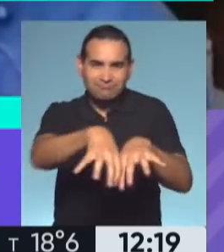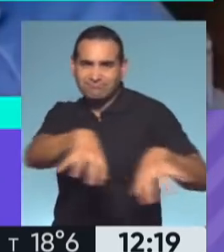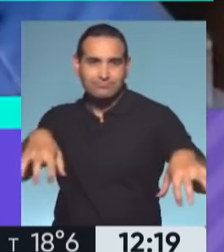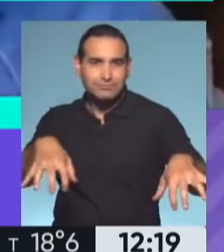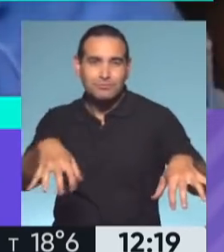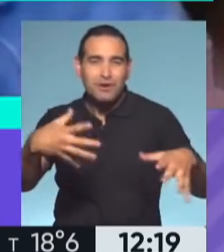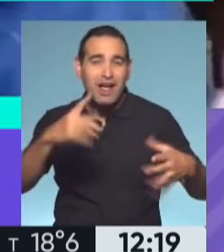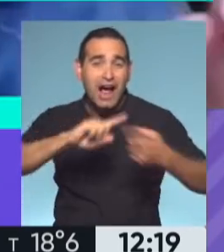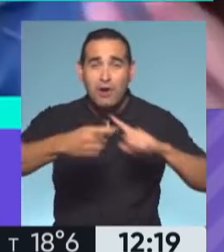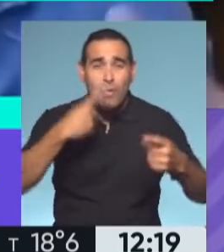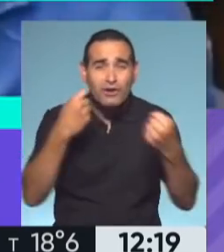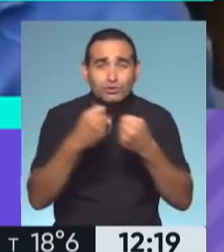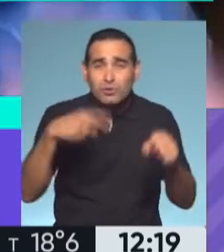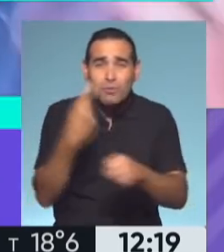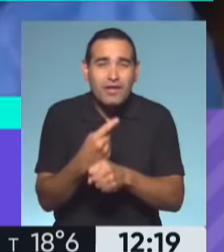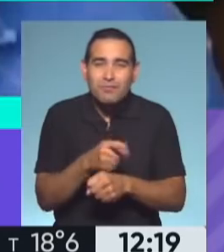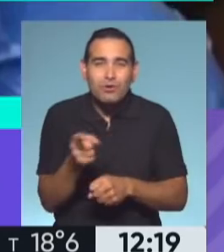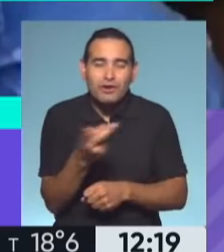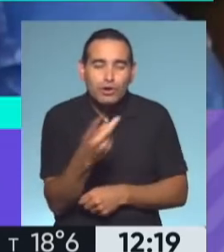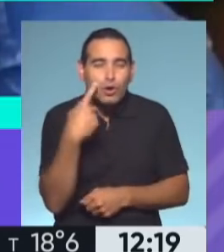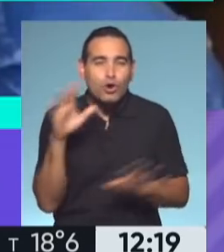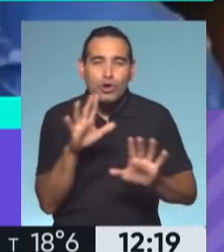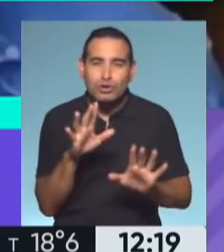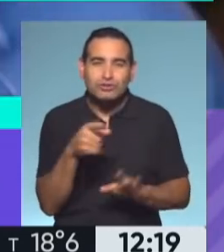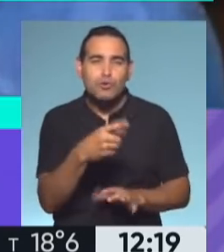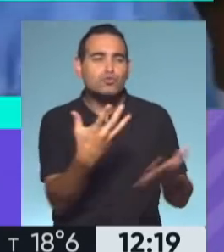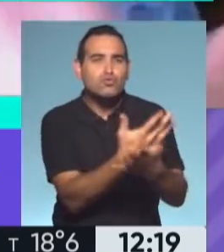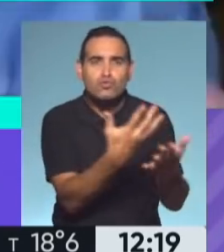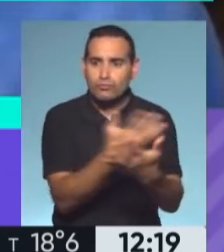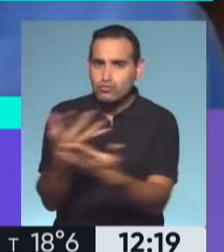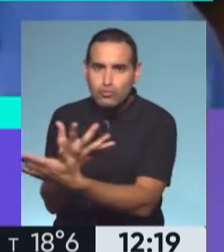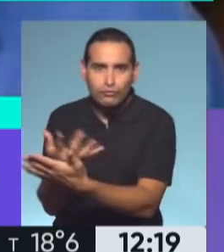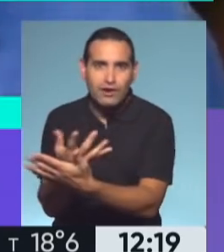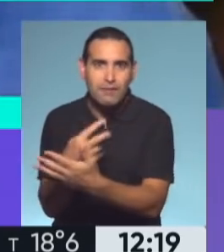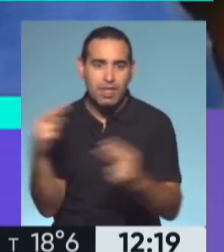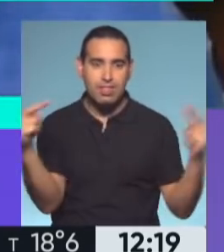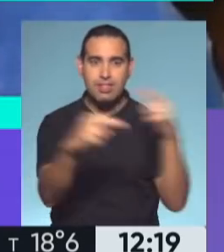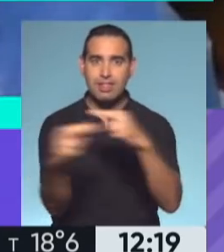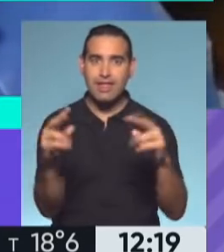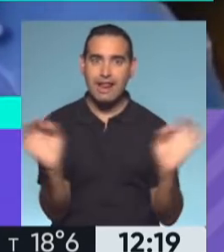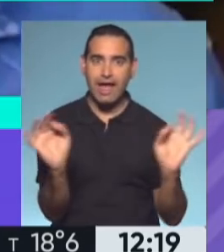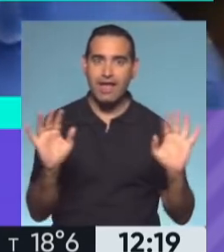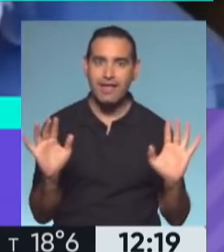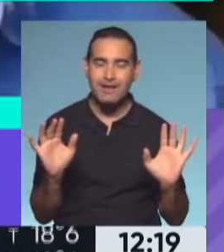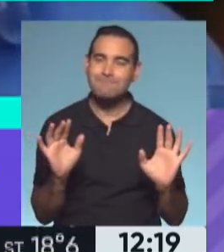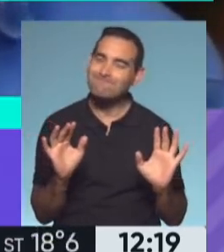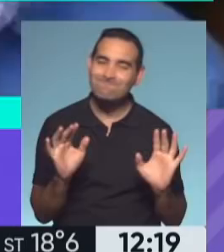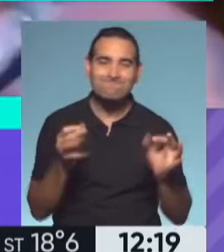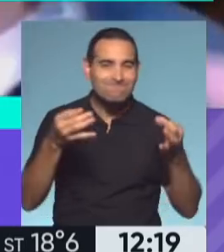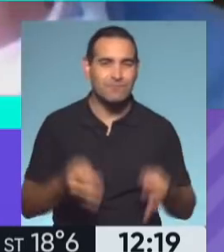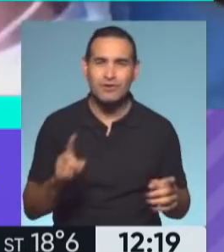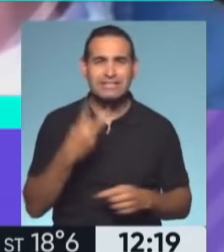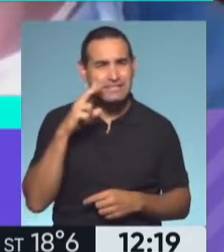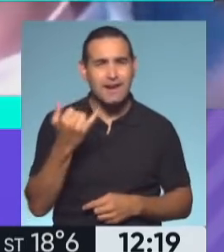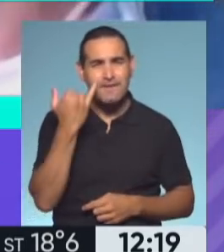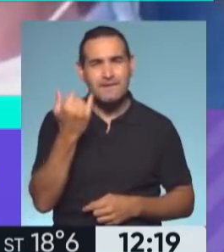a un acuerdo, porque es mucho más difícil conocer el sufrimiento del otro, porque es mucho más fácil demonizarlo. Yo creo que no es nada bueno. Yo creo que hace